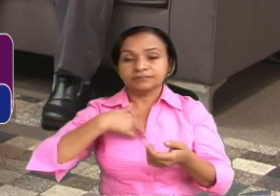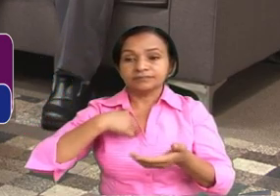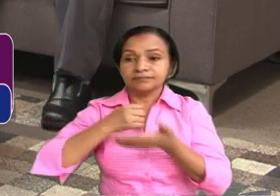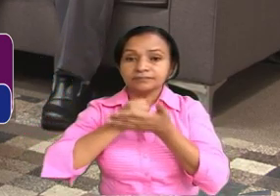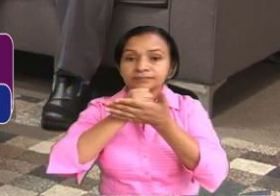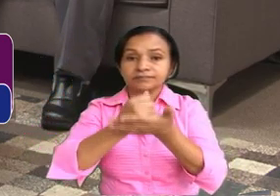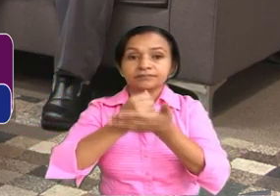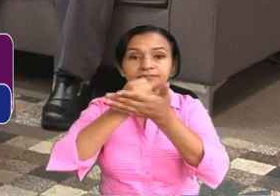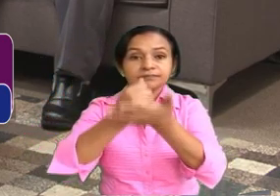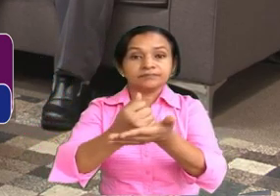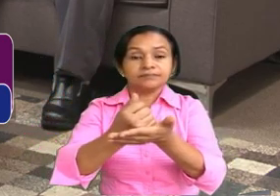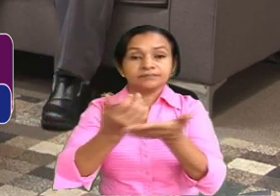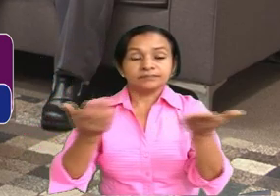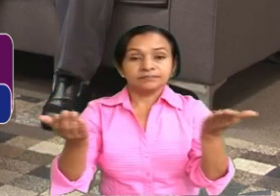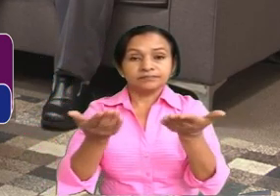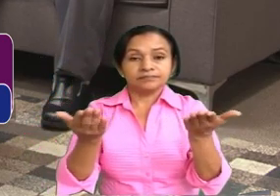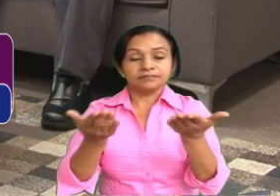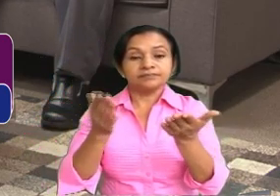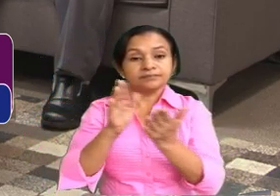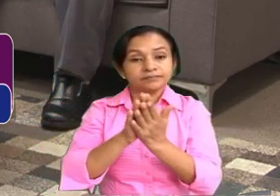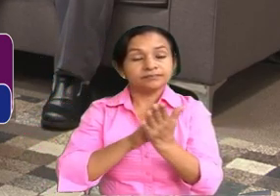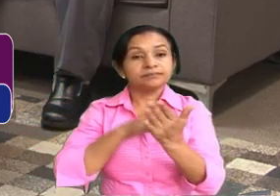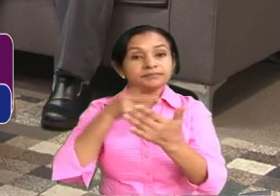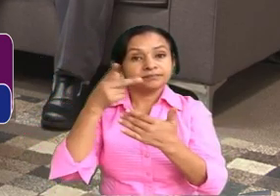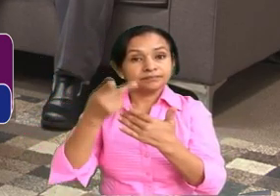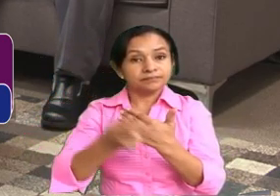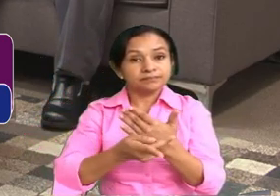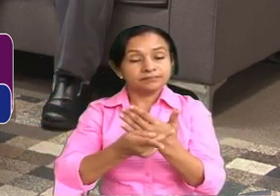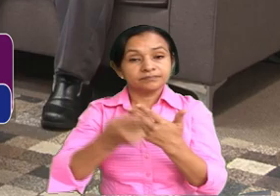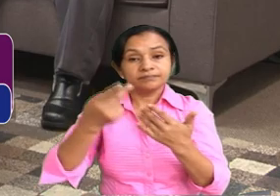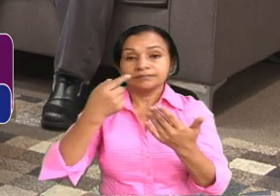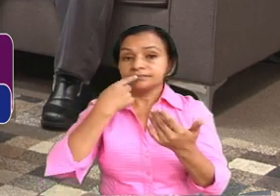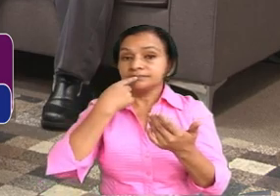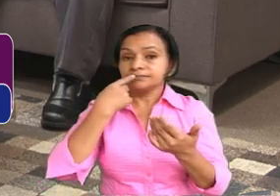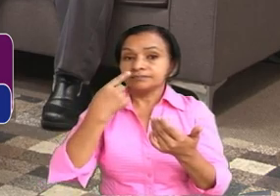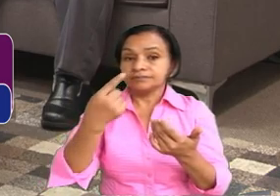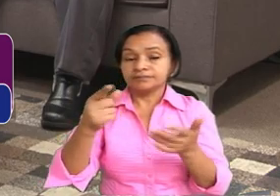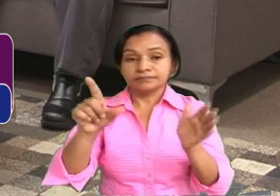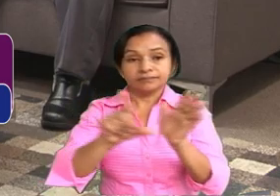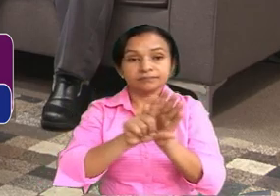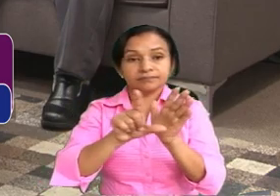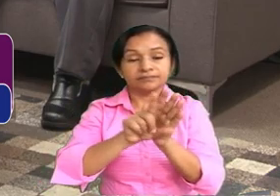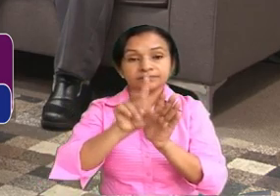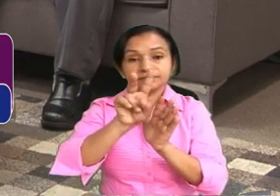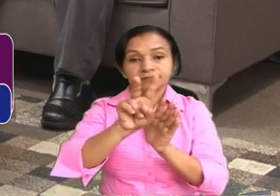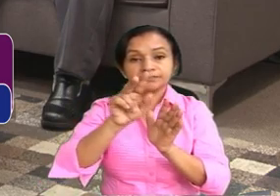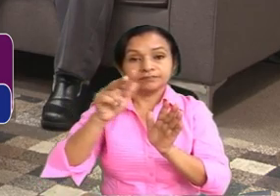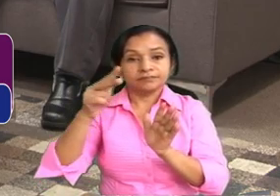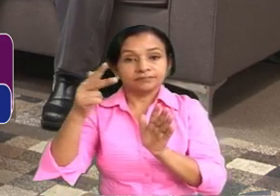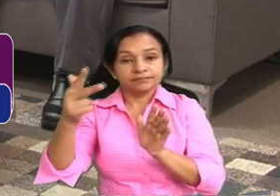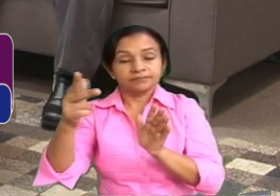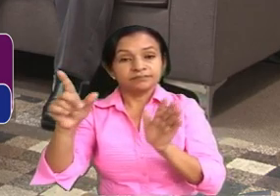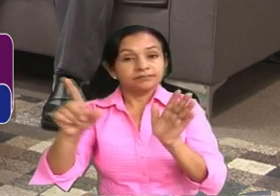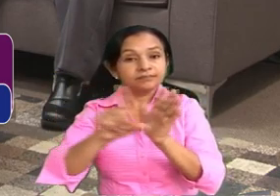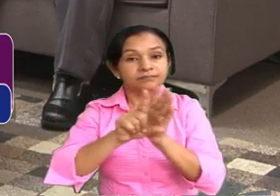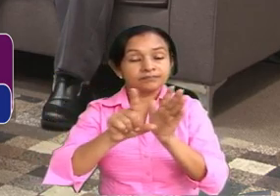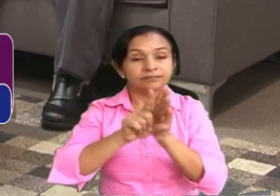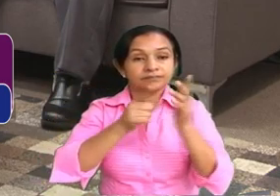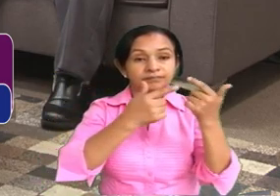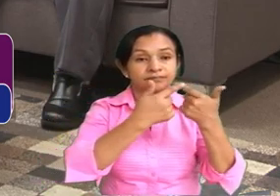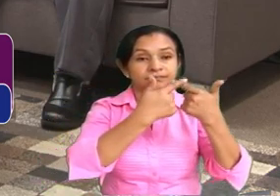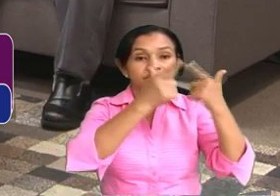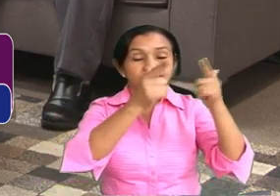adelante ese programa, respondiéndole a la ley 28, ley de la autonomía,